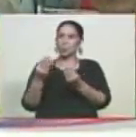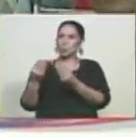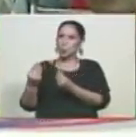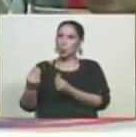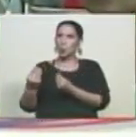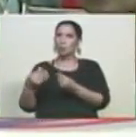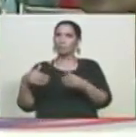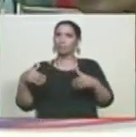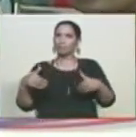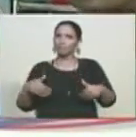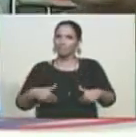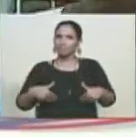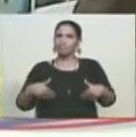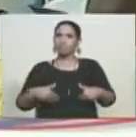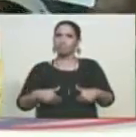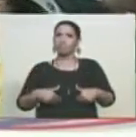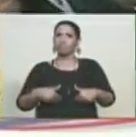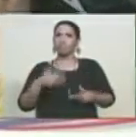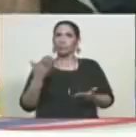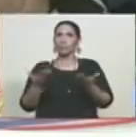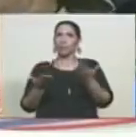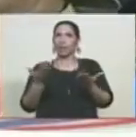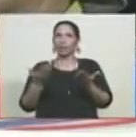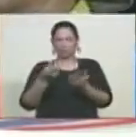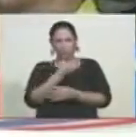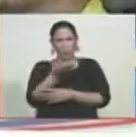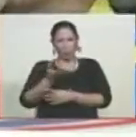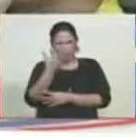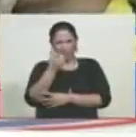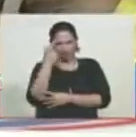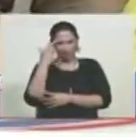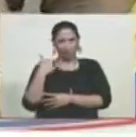exigentes en el balance. Ustedes me entienden, ¿verdad?